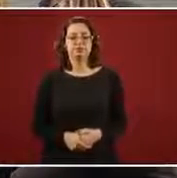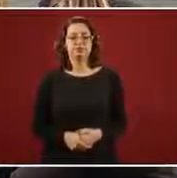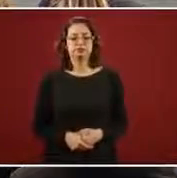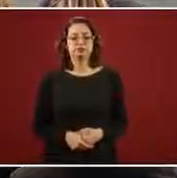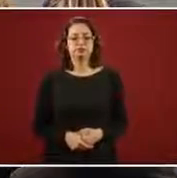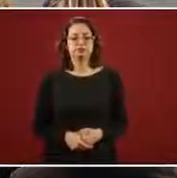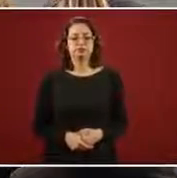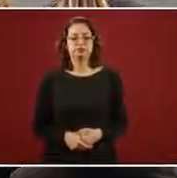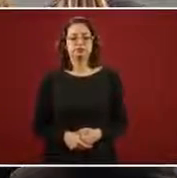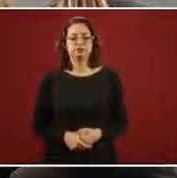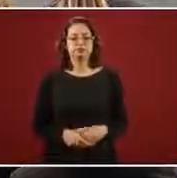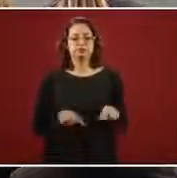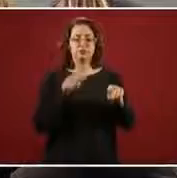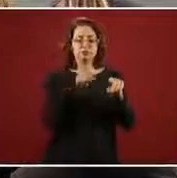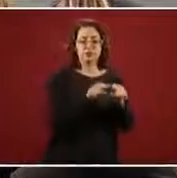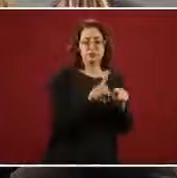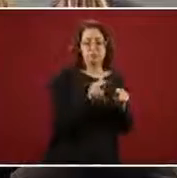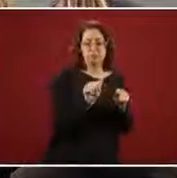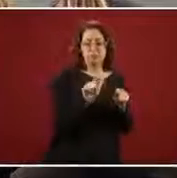Este es Palenque.